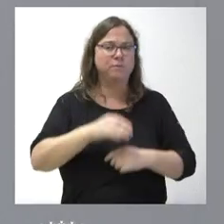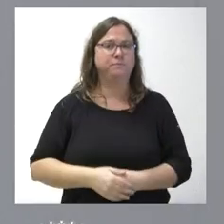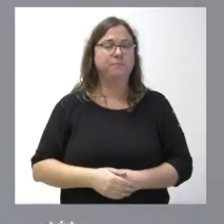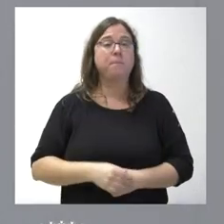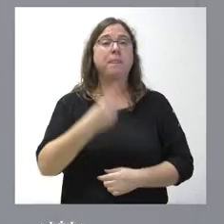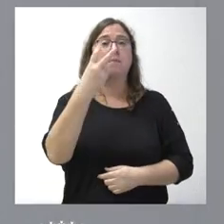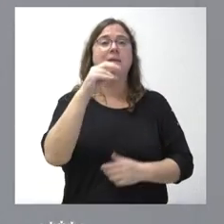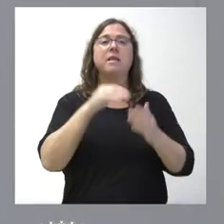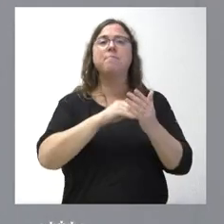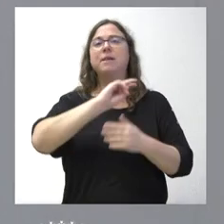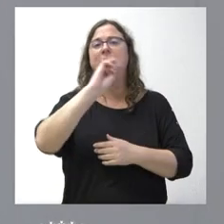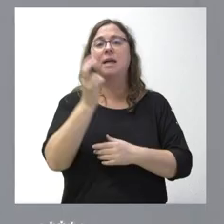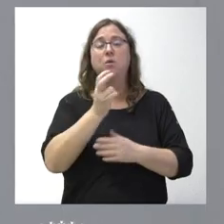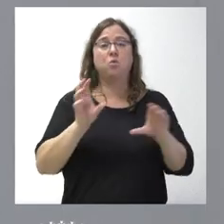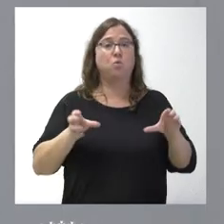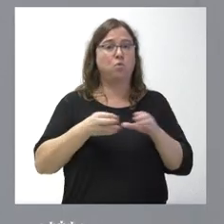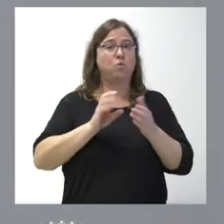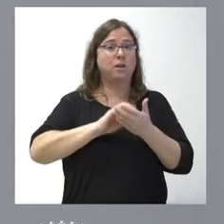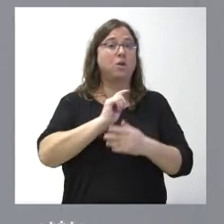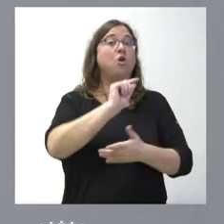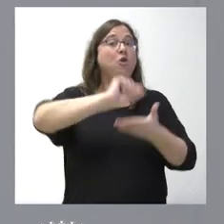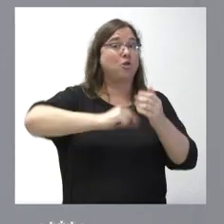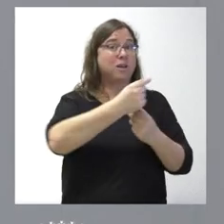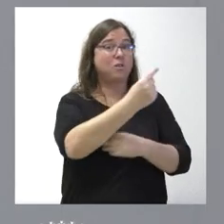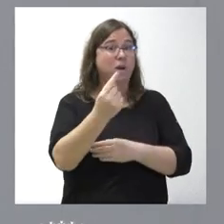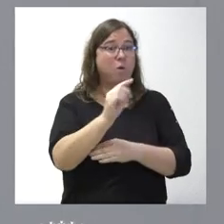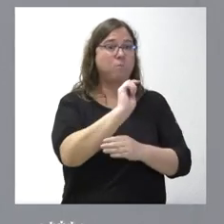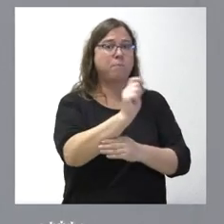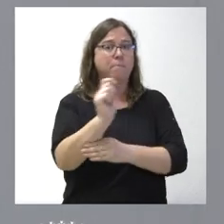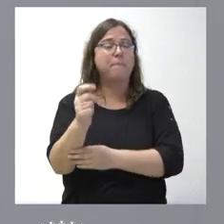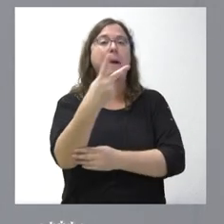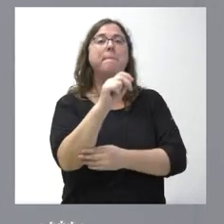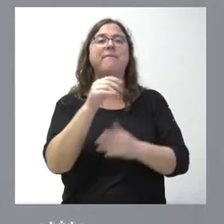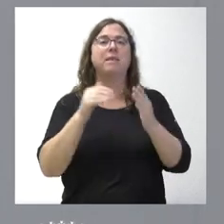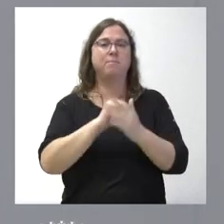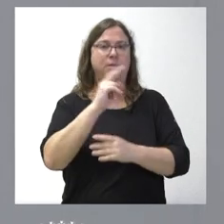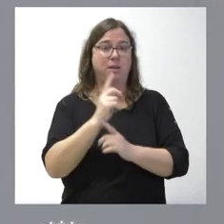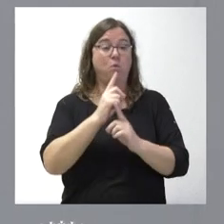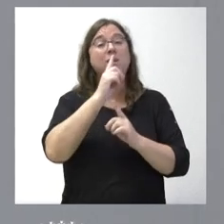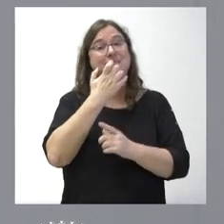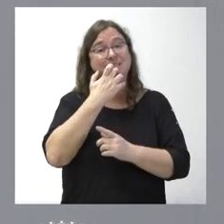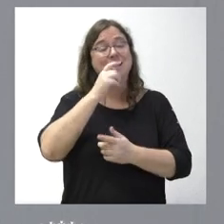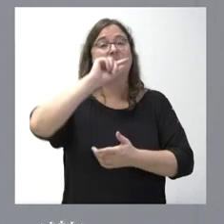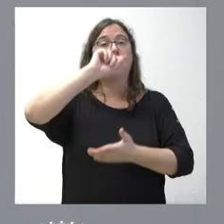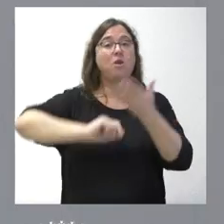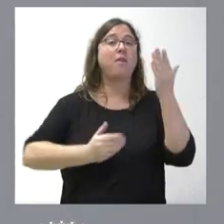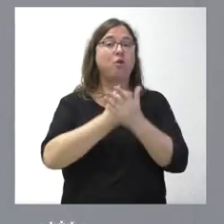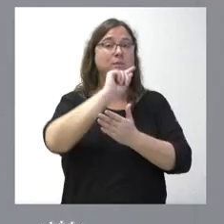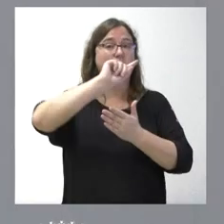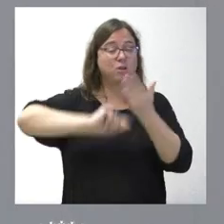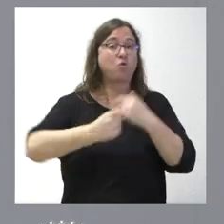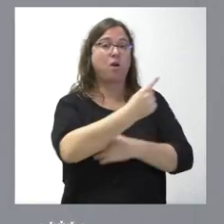euros por parte de la junta de Castilla y león por cada contrato de trabajo a jornada completa durante un periodo de un año para la finalidad que hemos